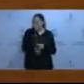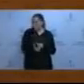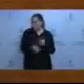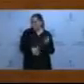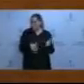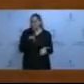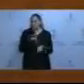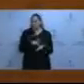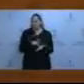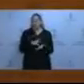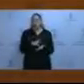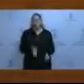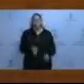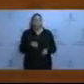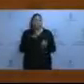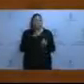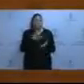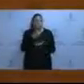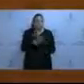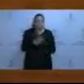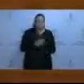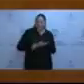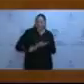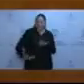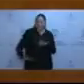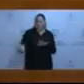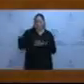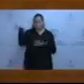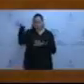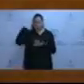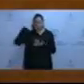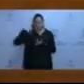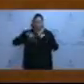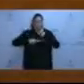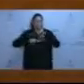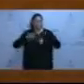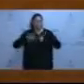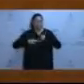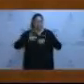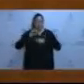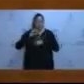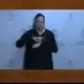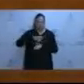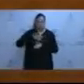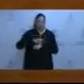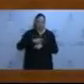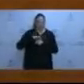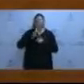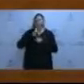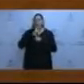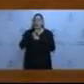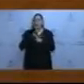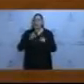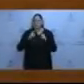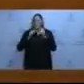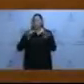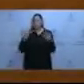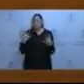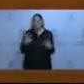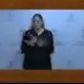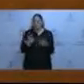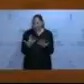una noticia, el periódico de Aragón: los médicos de familia ya no atenderán más los avisos urgentes a domicilio.